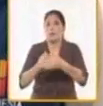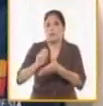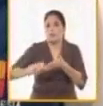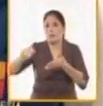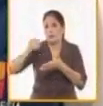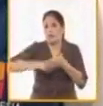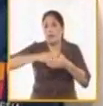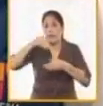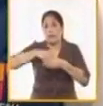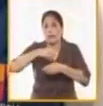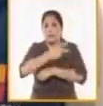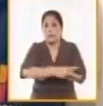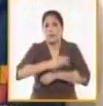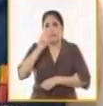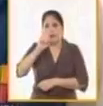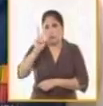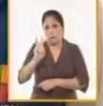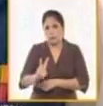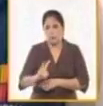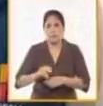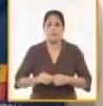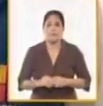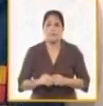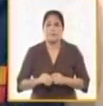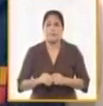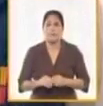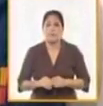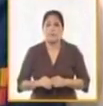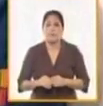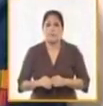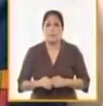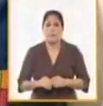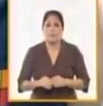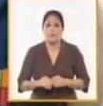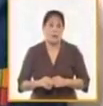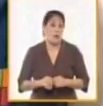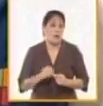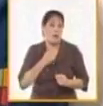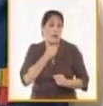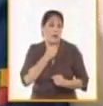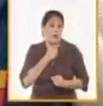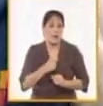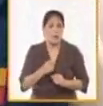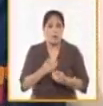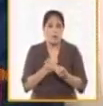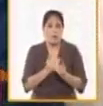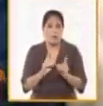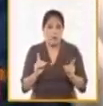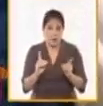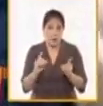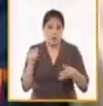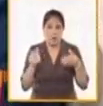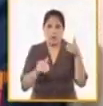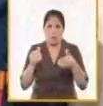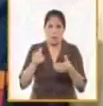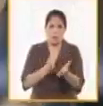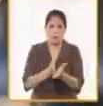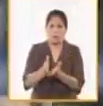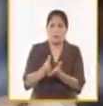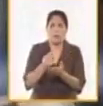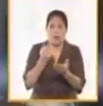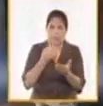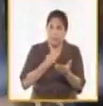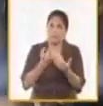haciendo notablemente con la comuna, por ejemplo, y la democracia participativa directa, que nos interesa mucho.